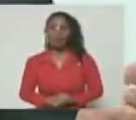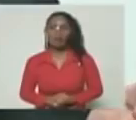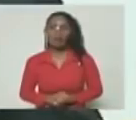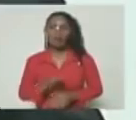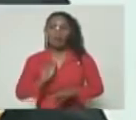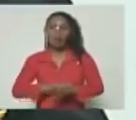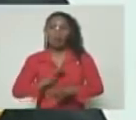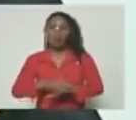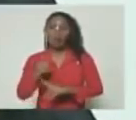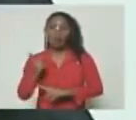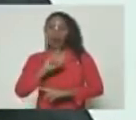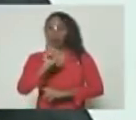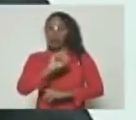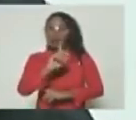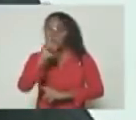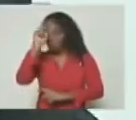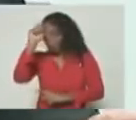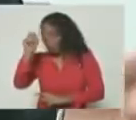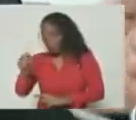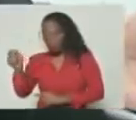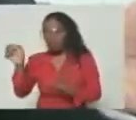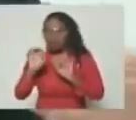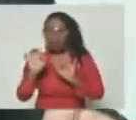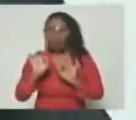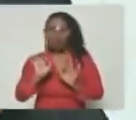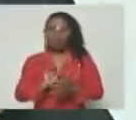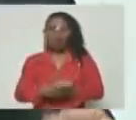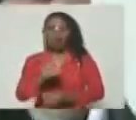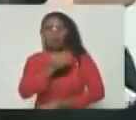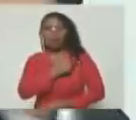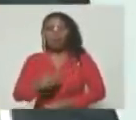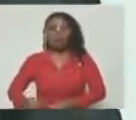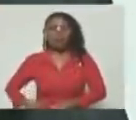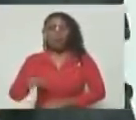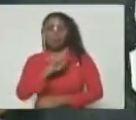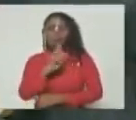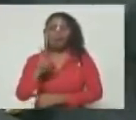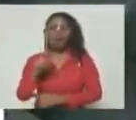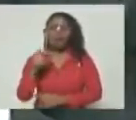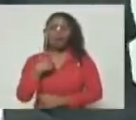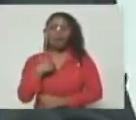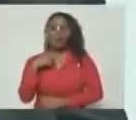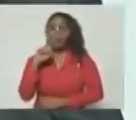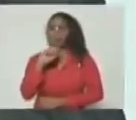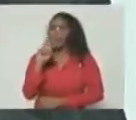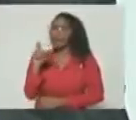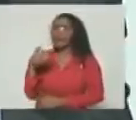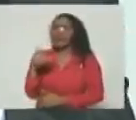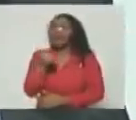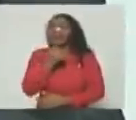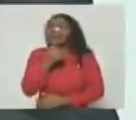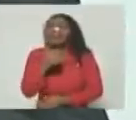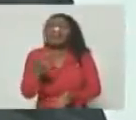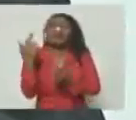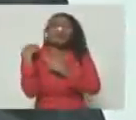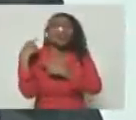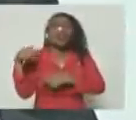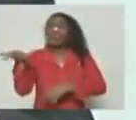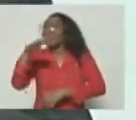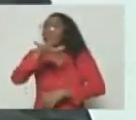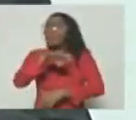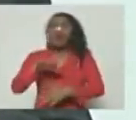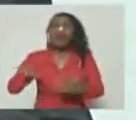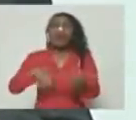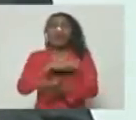Porque cuando no reconocen al presidente de la República, entonces yo me pregunto, bueno, ¿y quién es el responsable de todo el desastre del